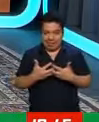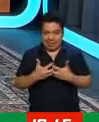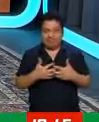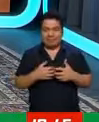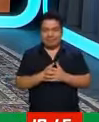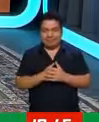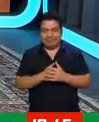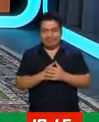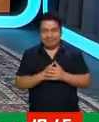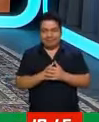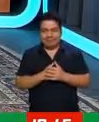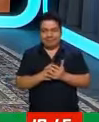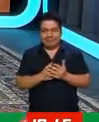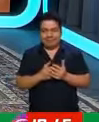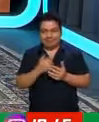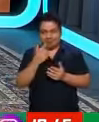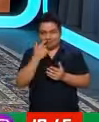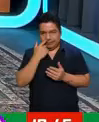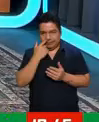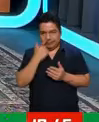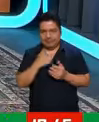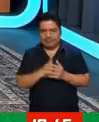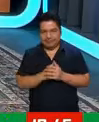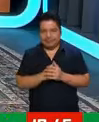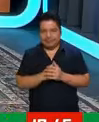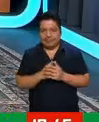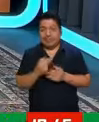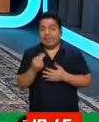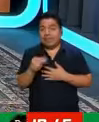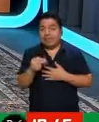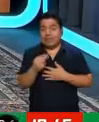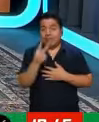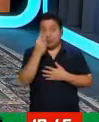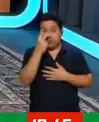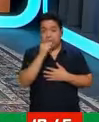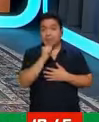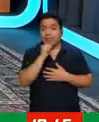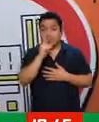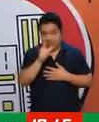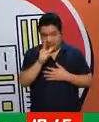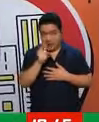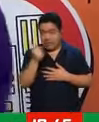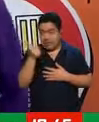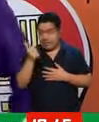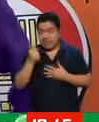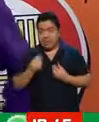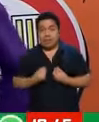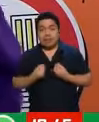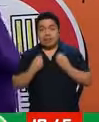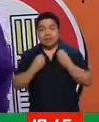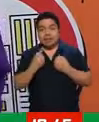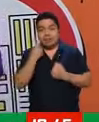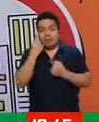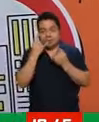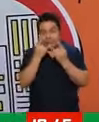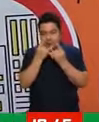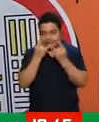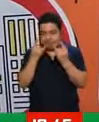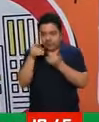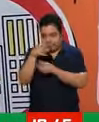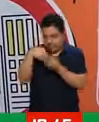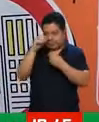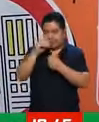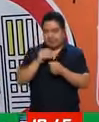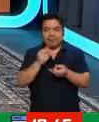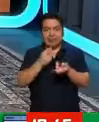Dos almas. Si uno no quiere, pues ya se amoló todo. Fíjese usted, señora, dos almas. Seis vidas, una historia de multiverso. Ah,